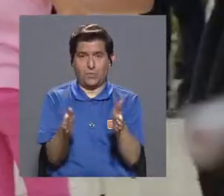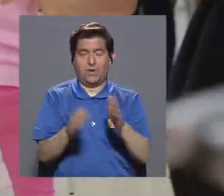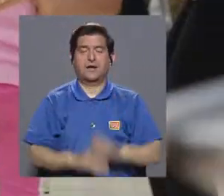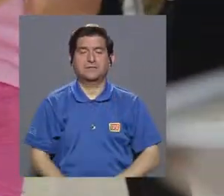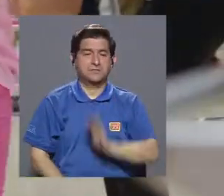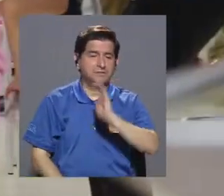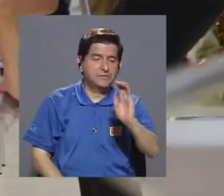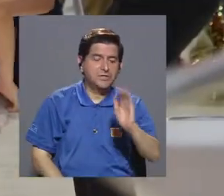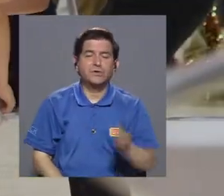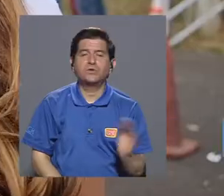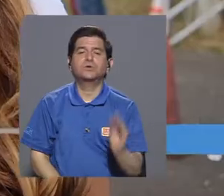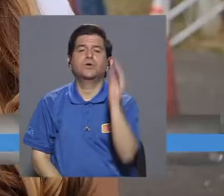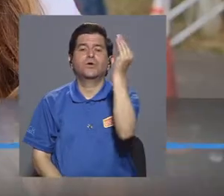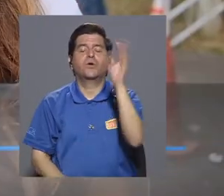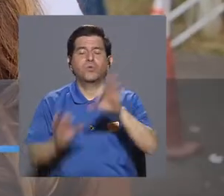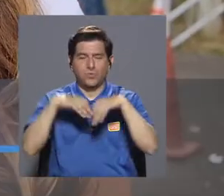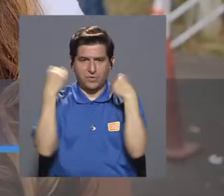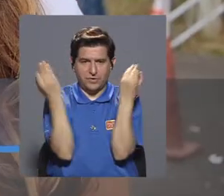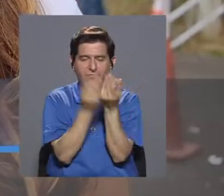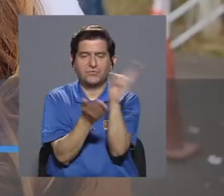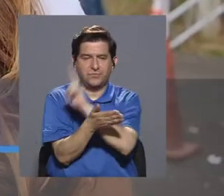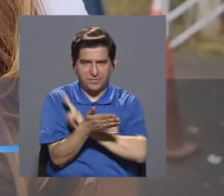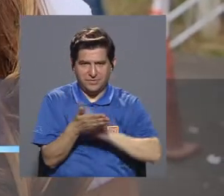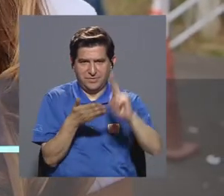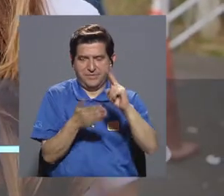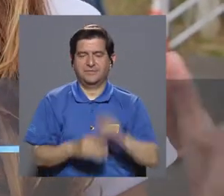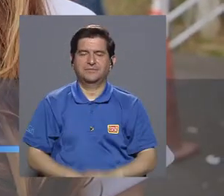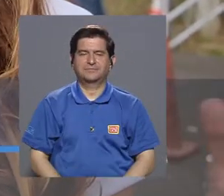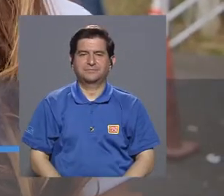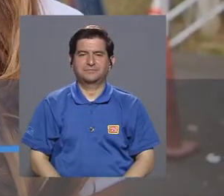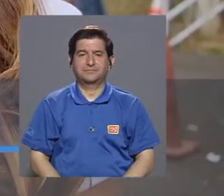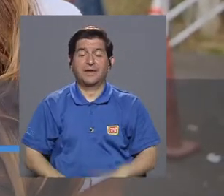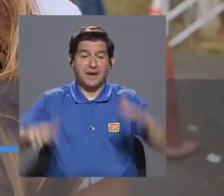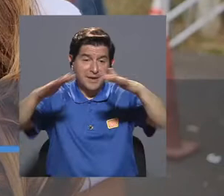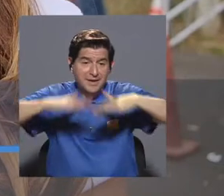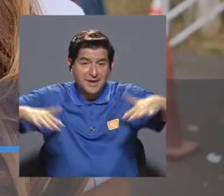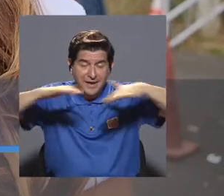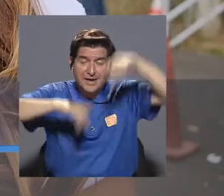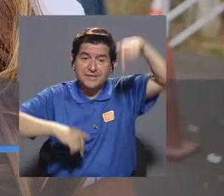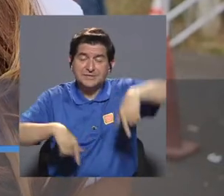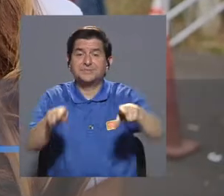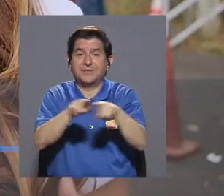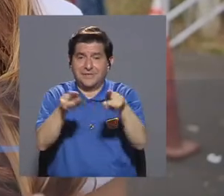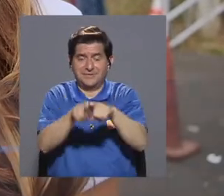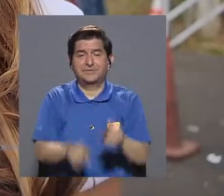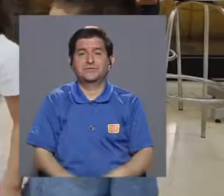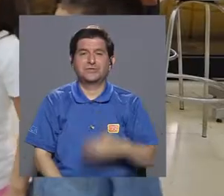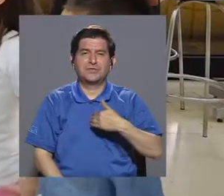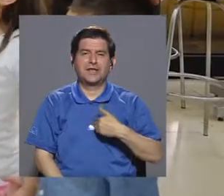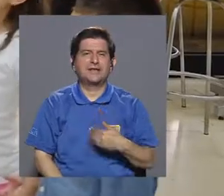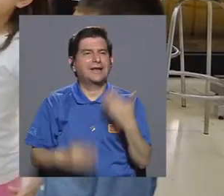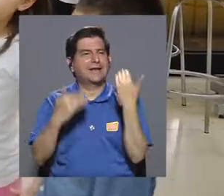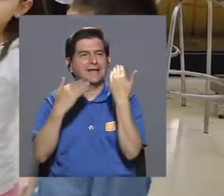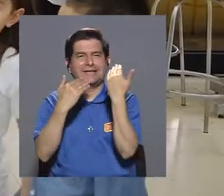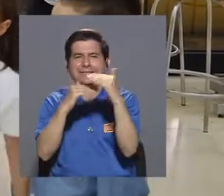funcionarias, niños, niñas y adolescentes familiares de la universidad. Y bueno, por el espacio en el que estamos también, había un